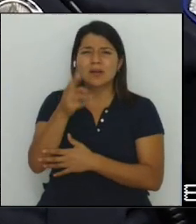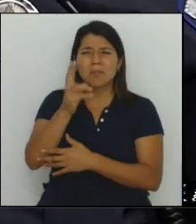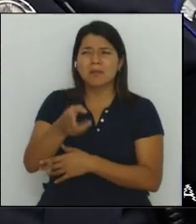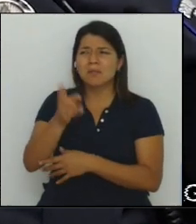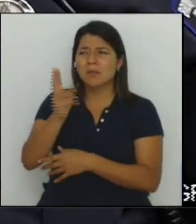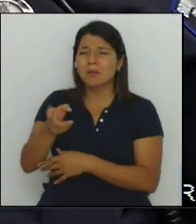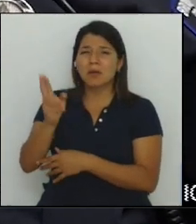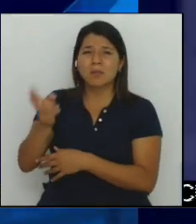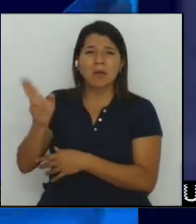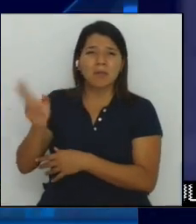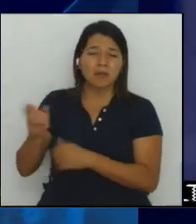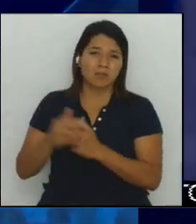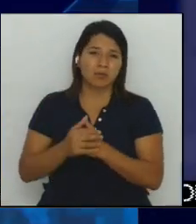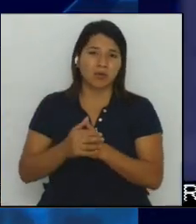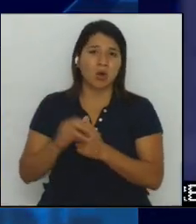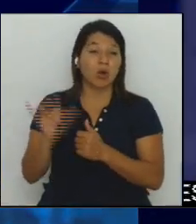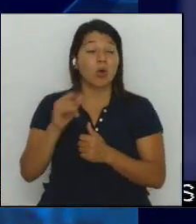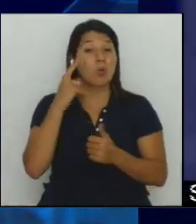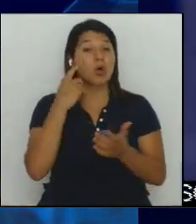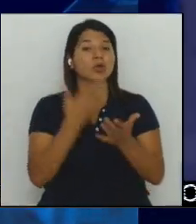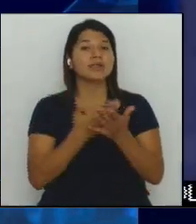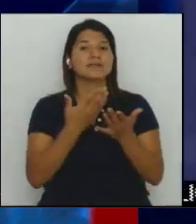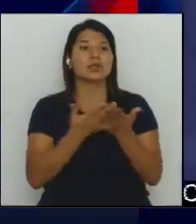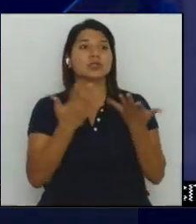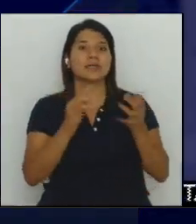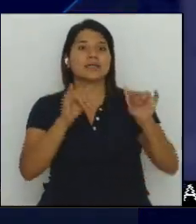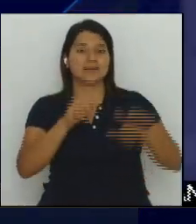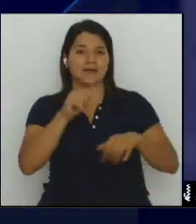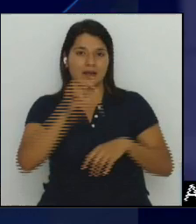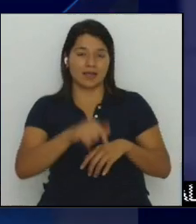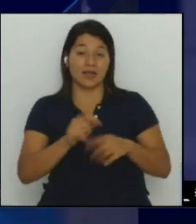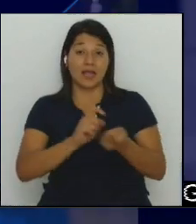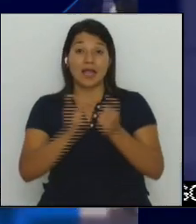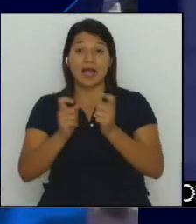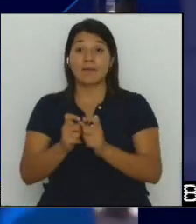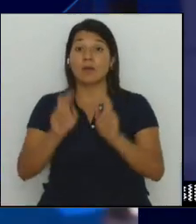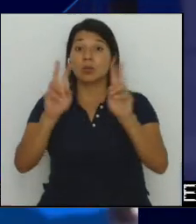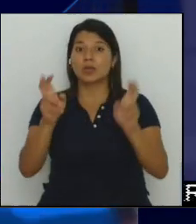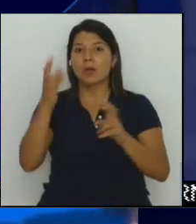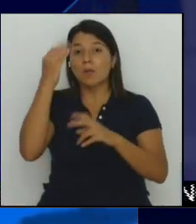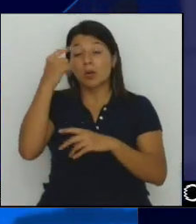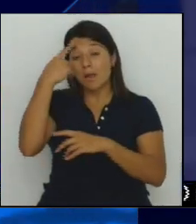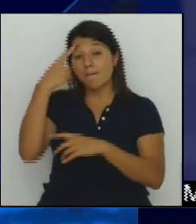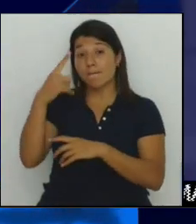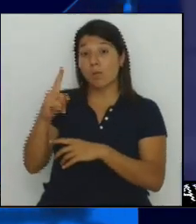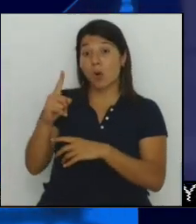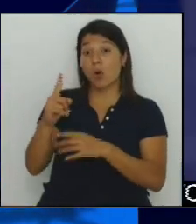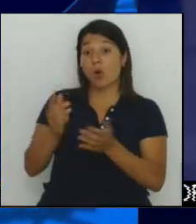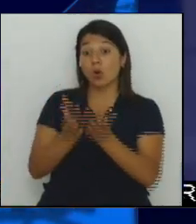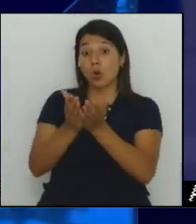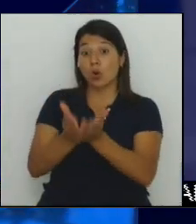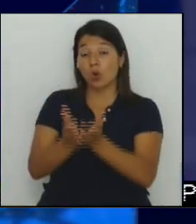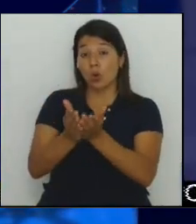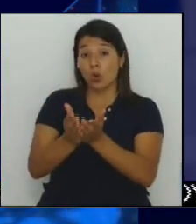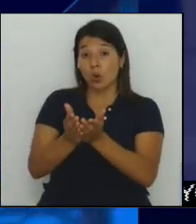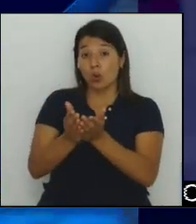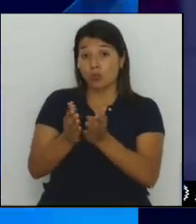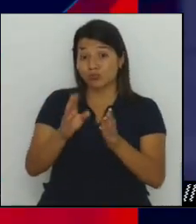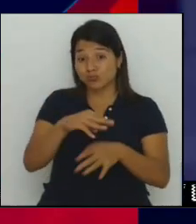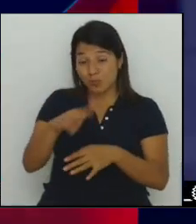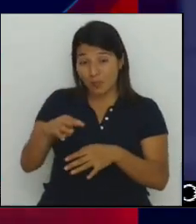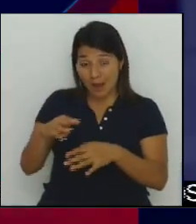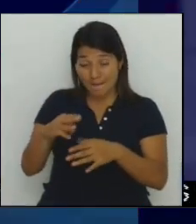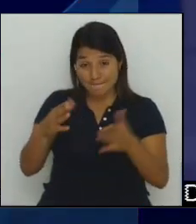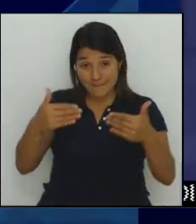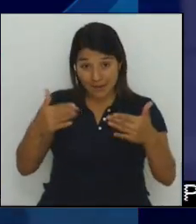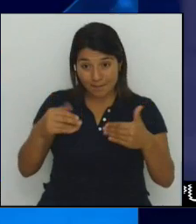testigos que ya estaban allí. Y cambiamos de tema porque por el Canal de Panamá pasa el 6% del comercio marítimo mundial. Es por eso